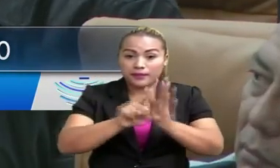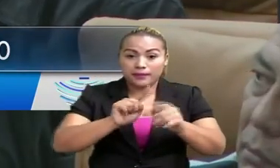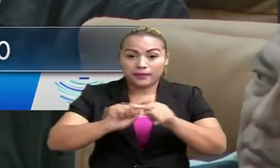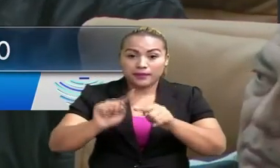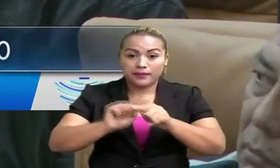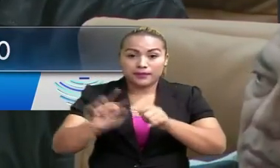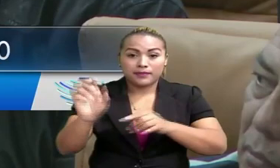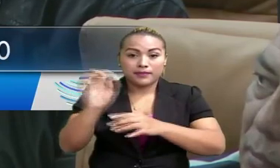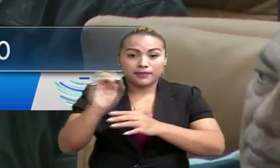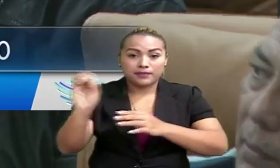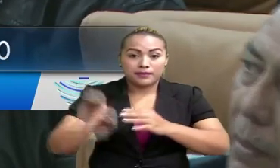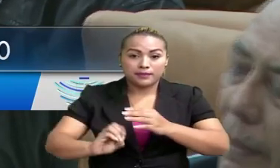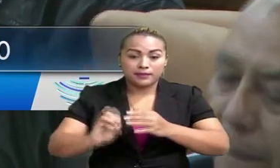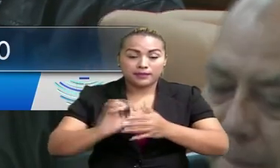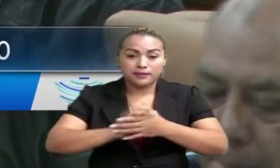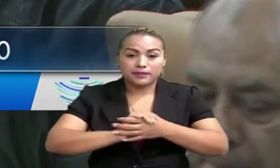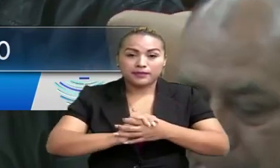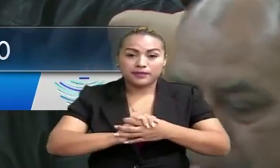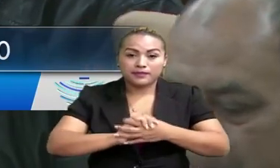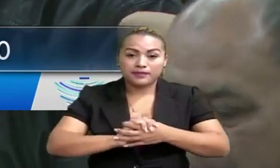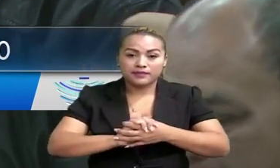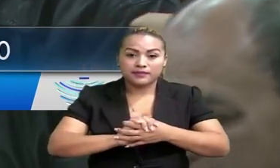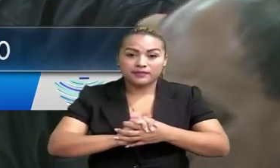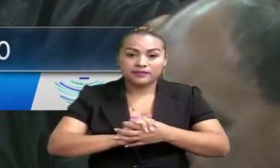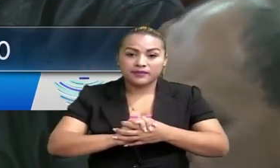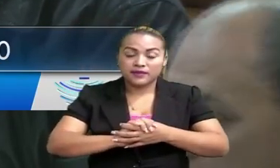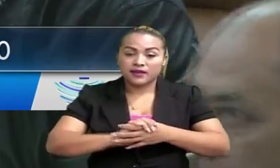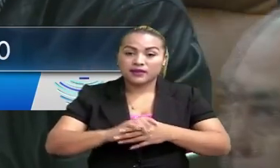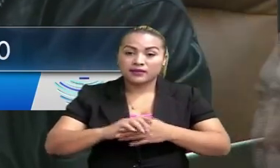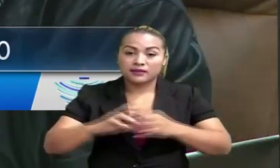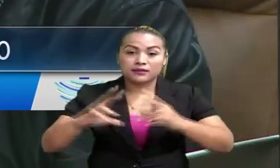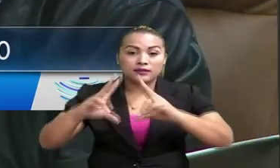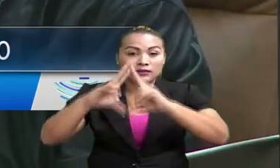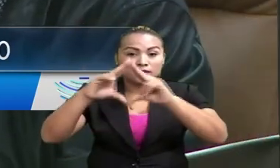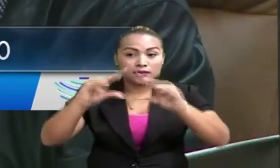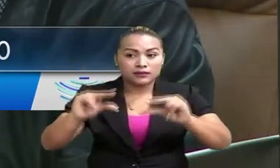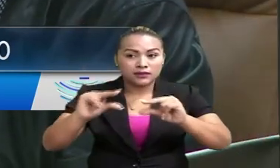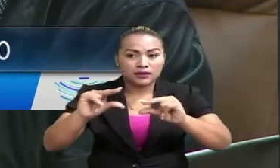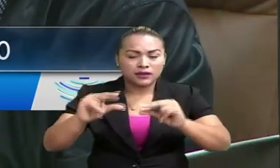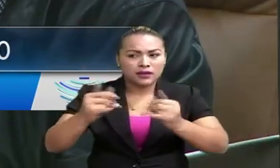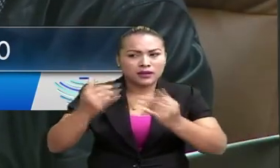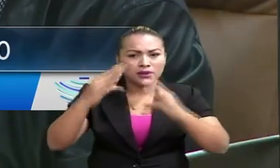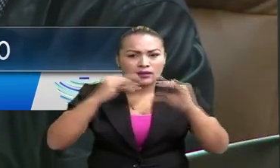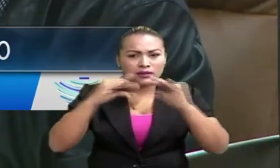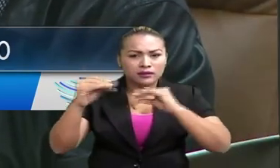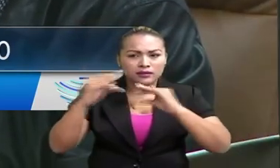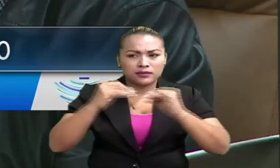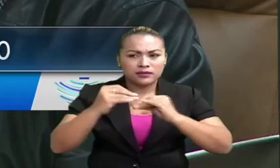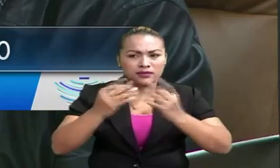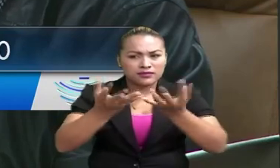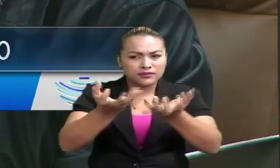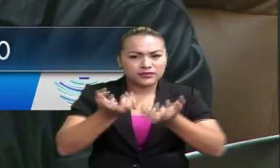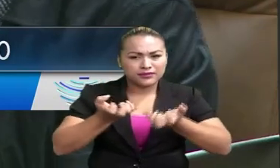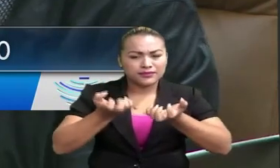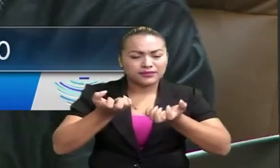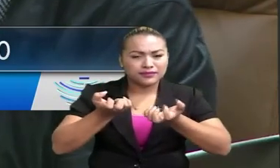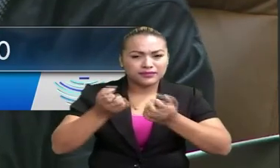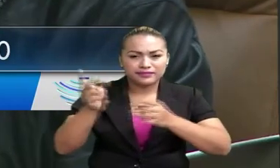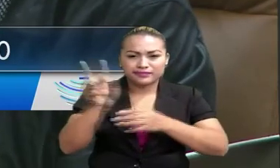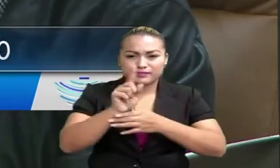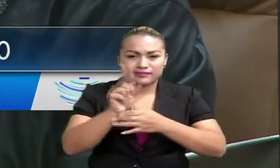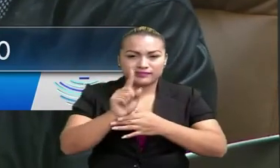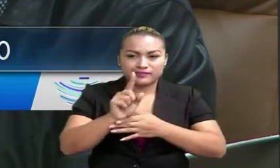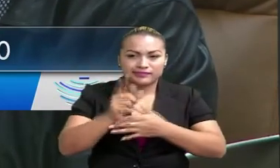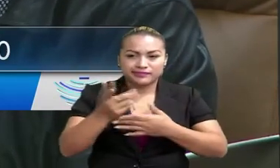no es la reforma fiscal que los nicaragüenses hubiéramos querido estar discutiendo el día de hoy. En eso sí